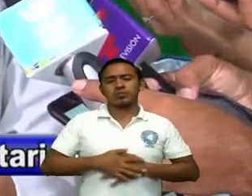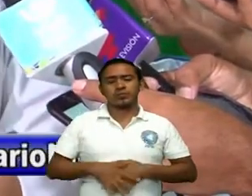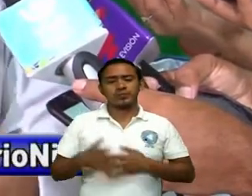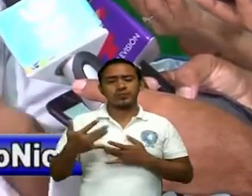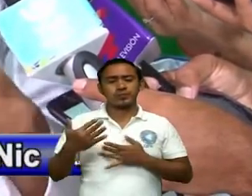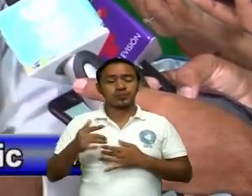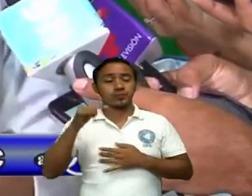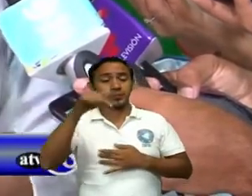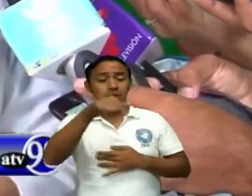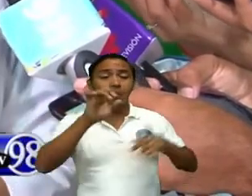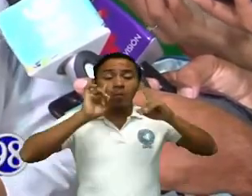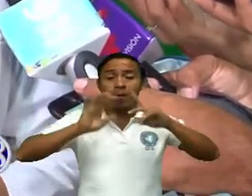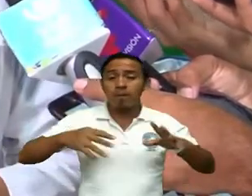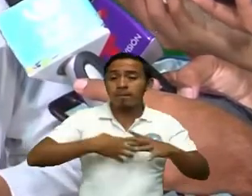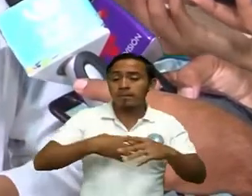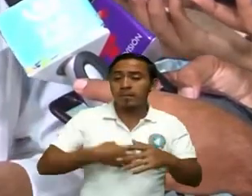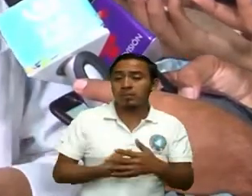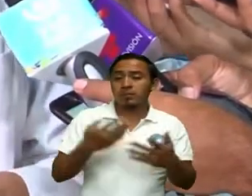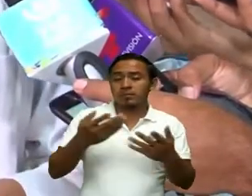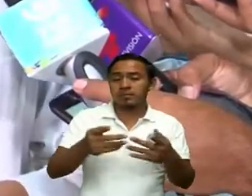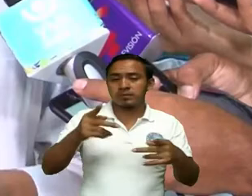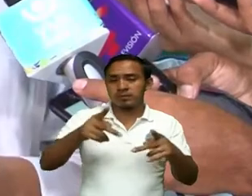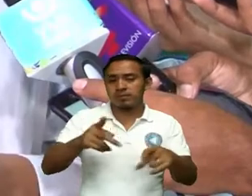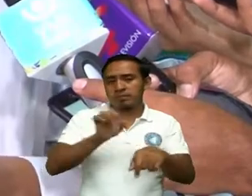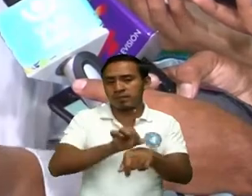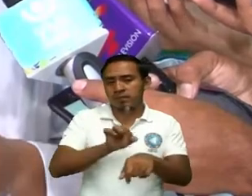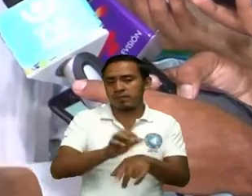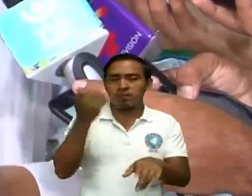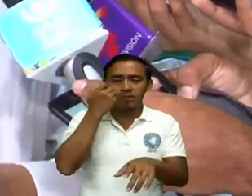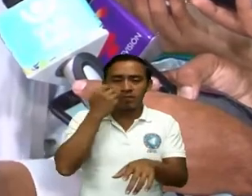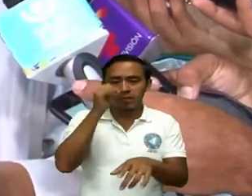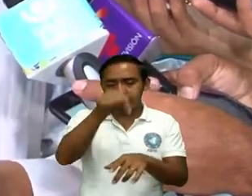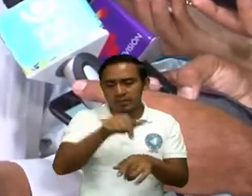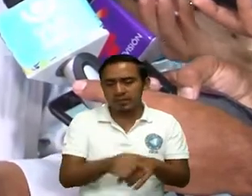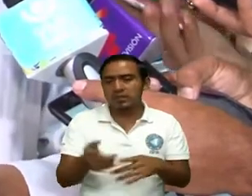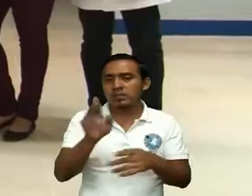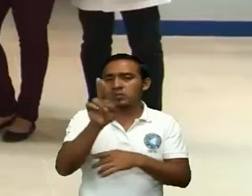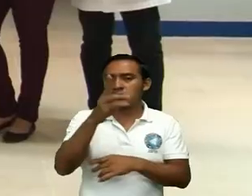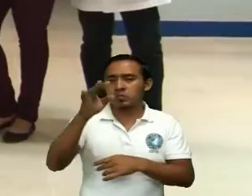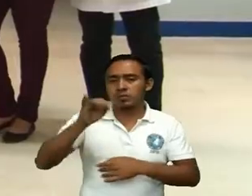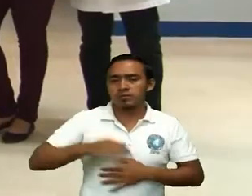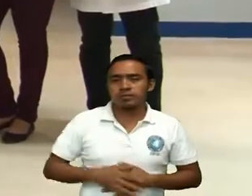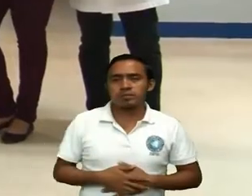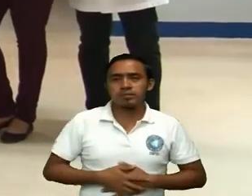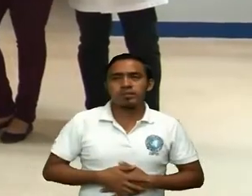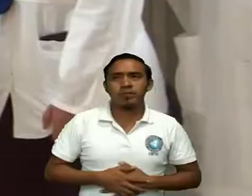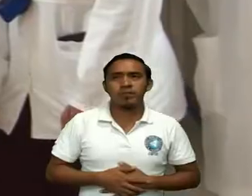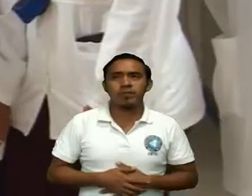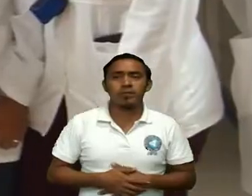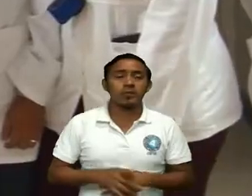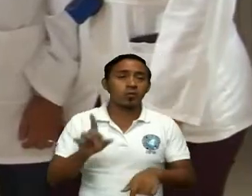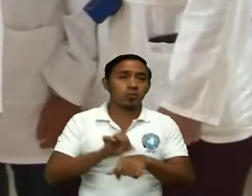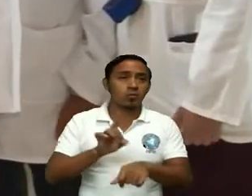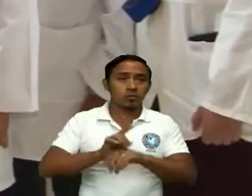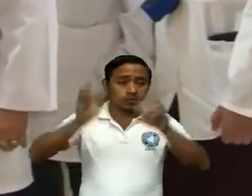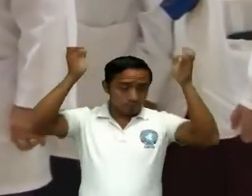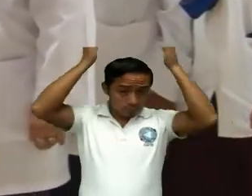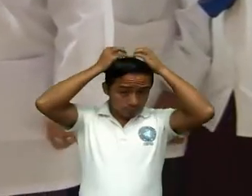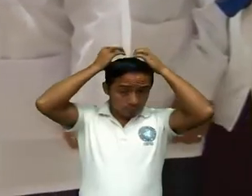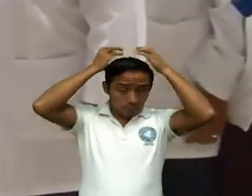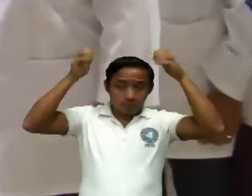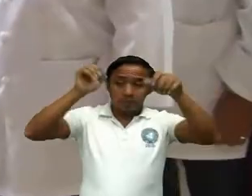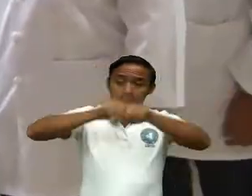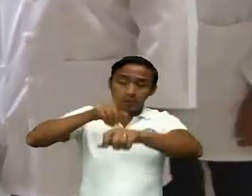nosotros también cuidamos a nuestro paciente crítico que tenemos en cuidados intensivos. Médicos y enfermeras brindan atención a